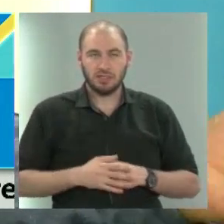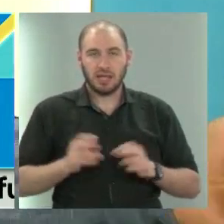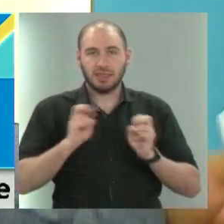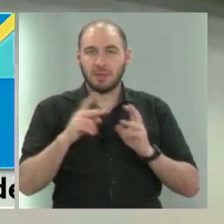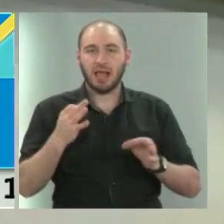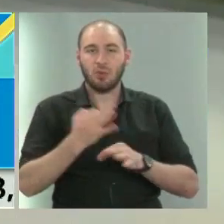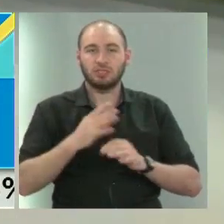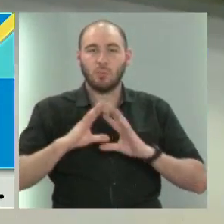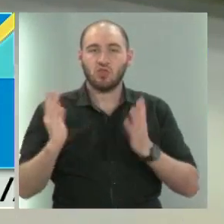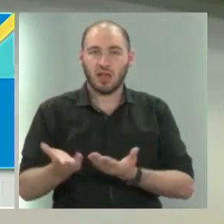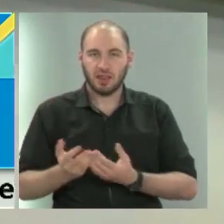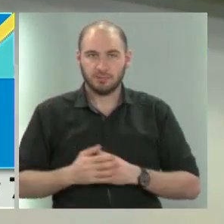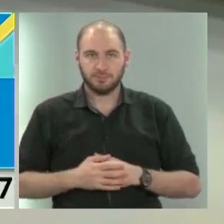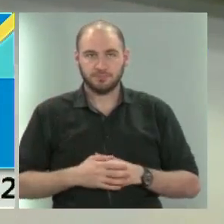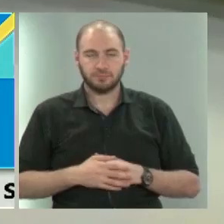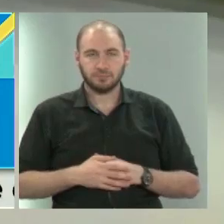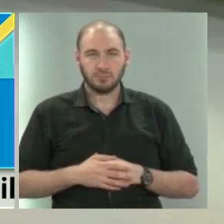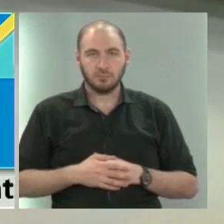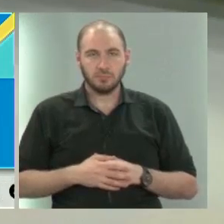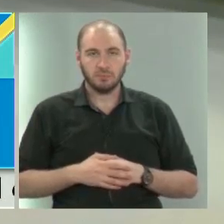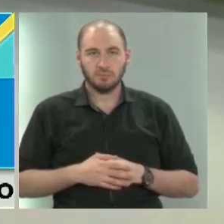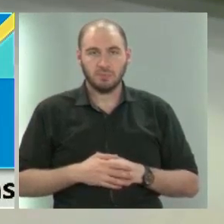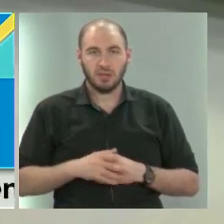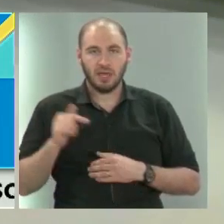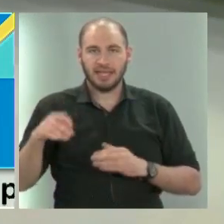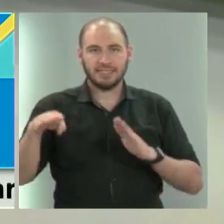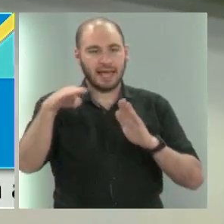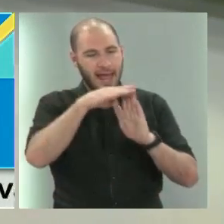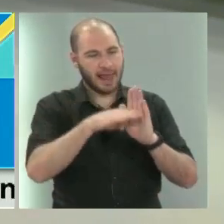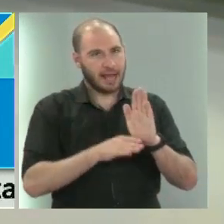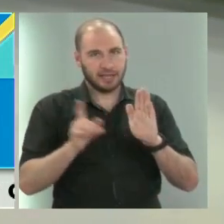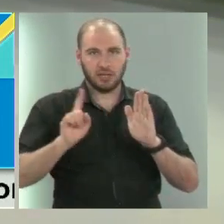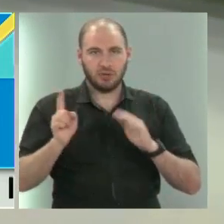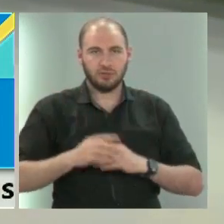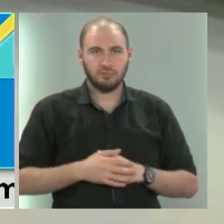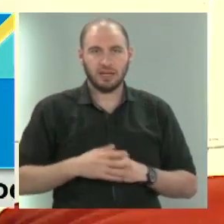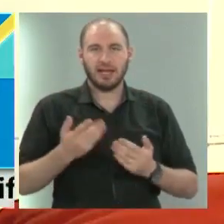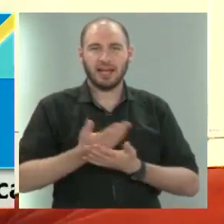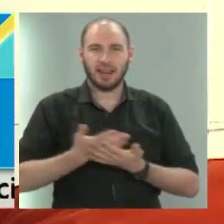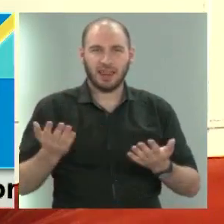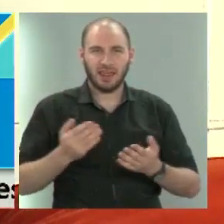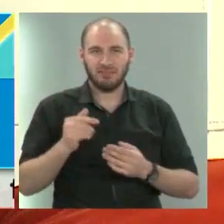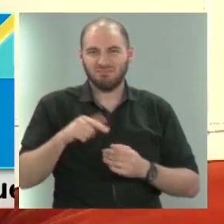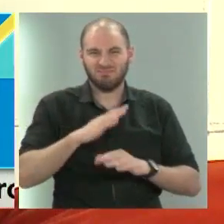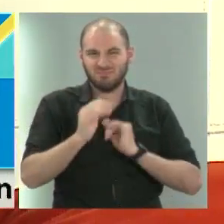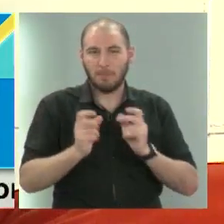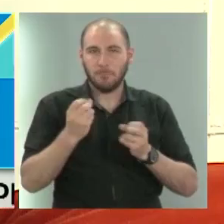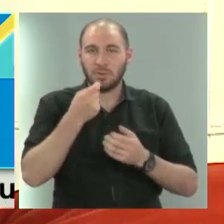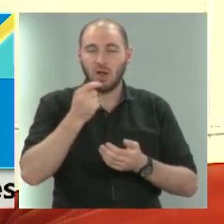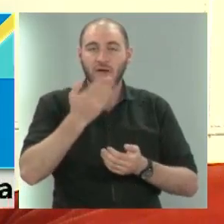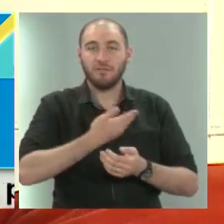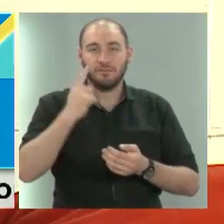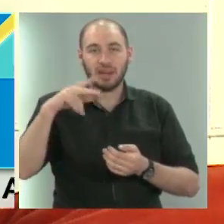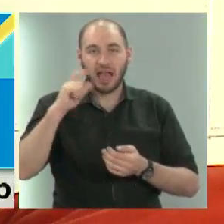la educación mundial? O sea, no es un ranking, ¿no? Que en general no dice mucho, porque Finlandia, por ejemplo,